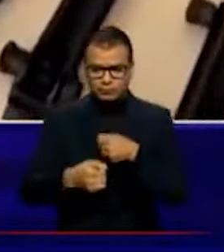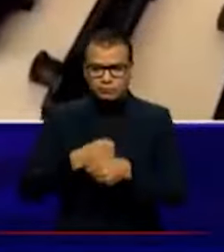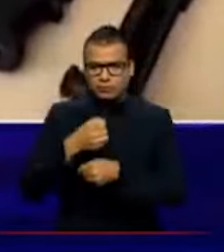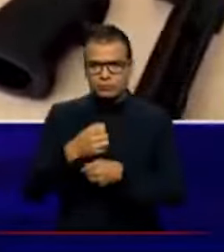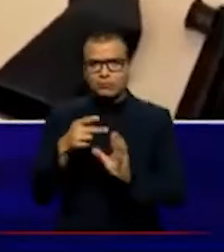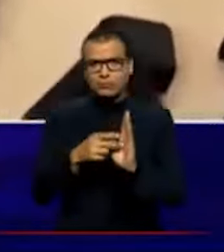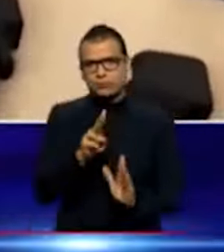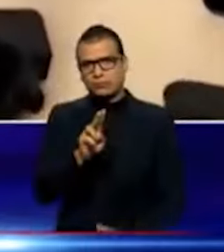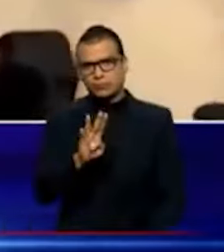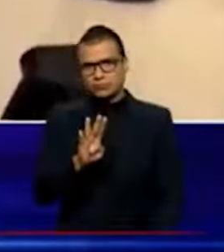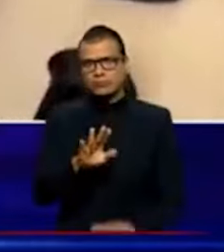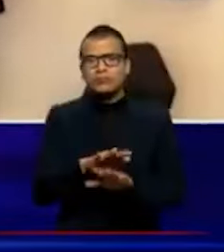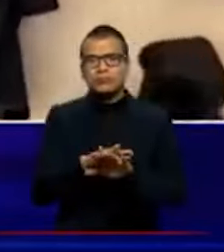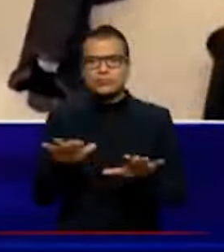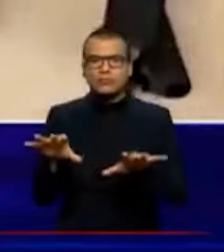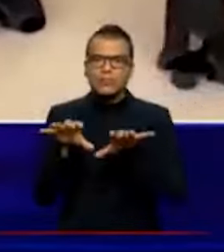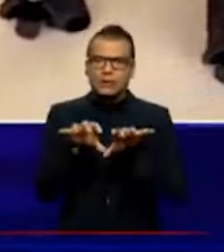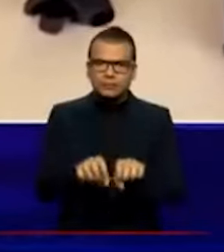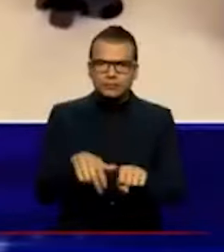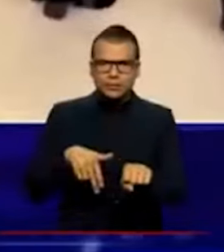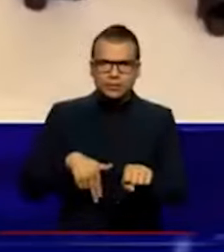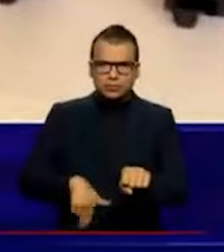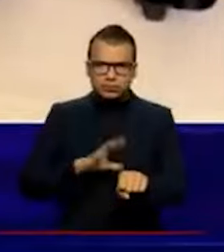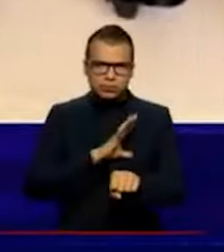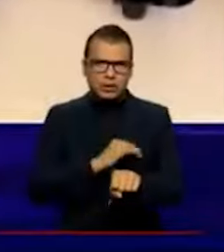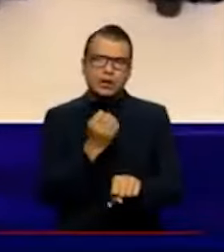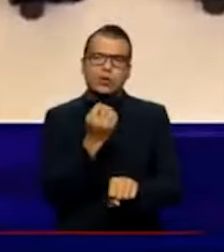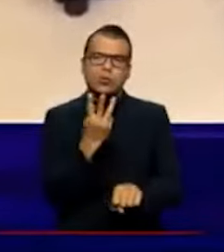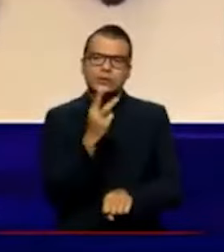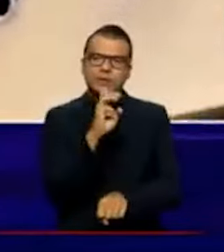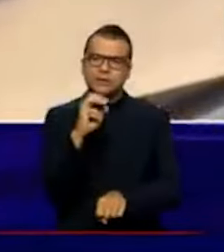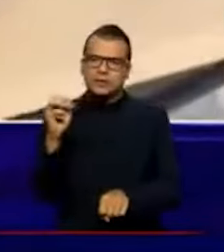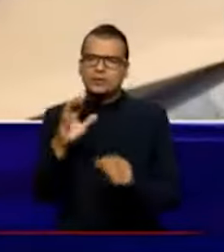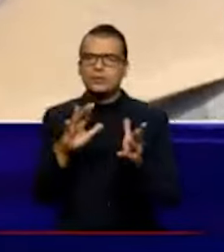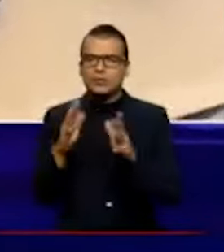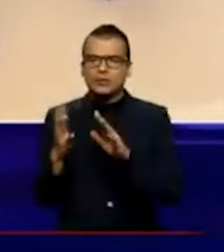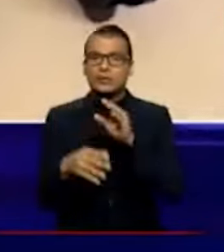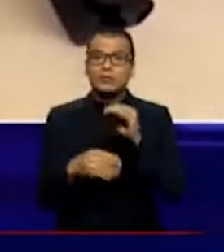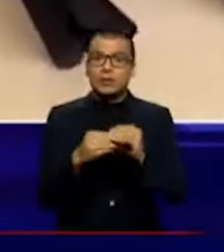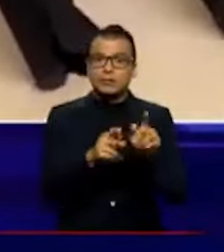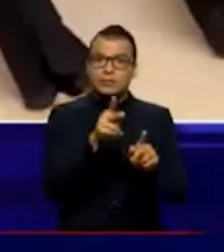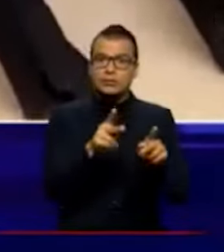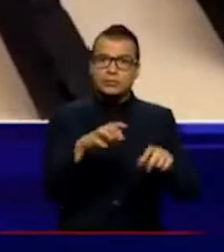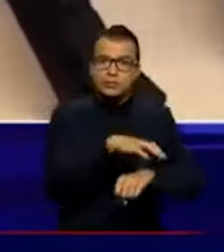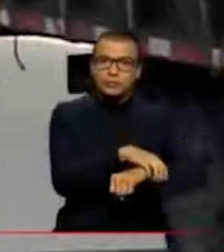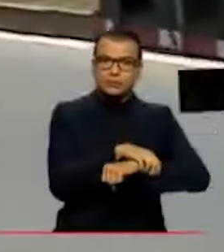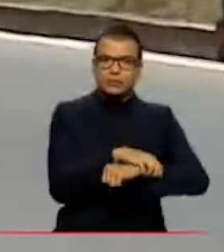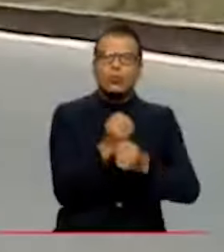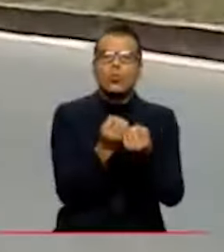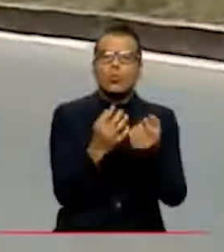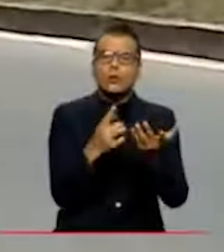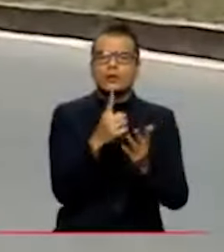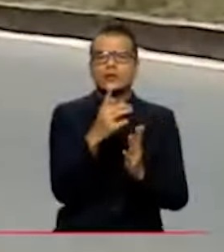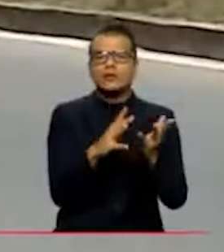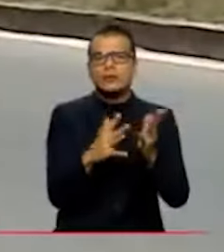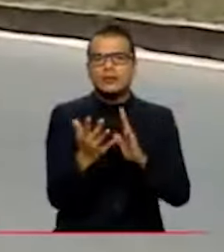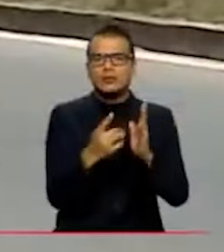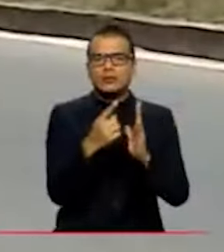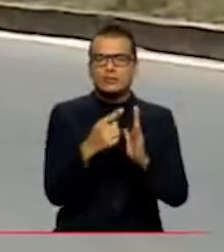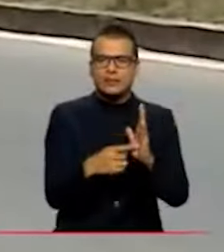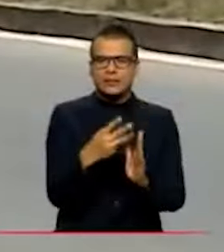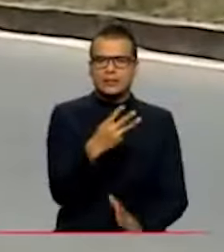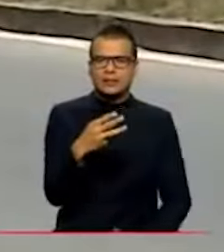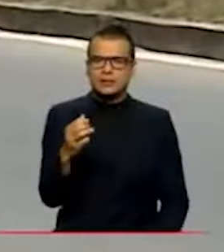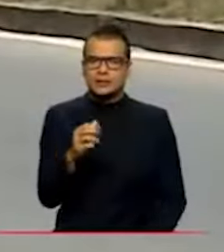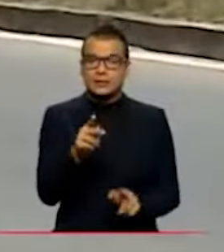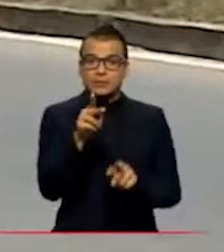sido incautadas más de 300 armas en la ciudad de Cali y han sido capturadas más de 1.300 personas. Ahora cambiemos de tema,